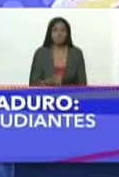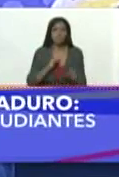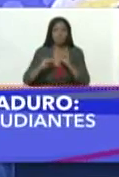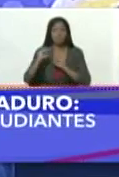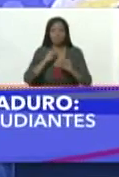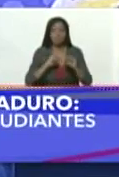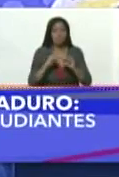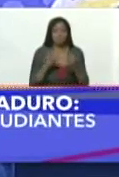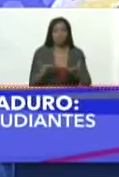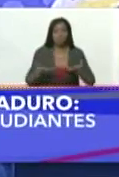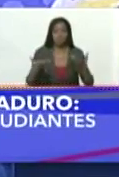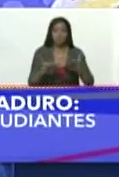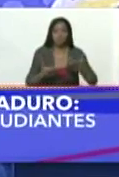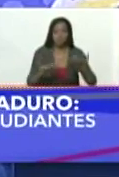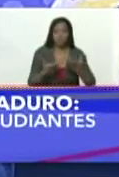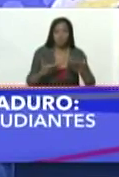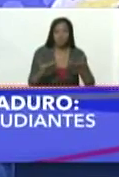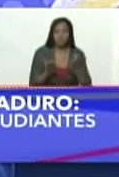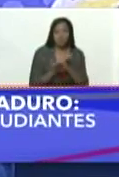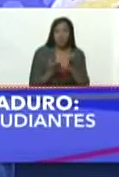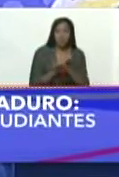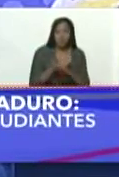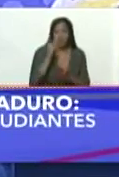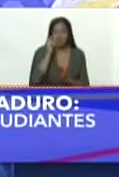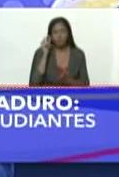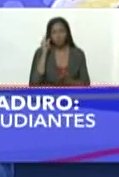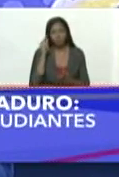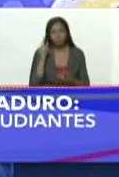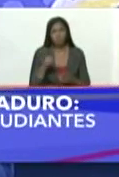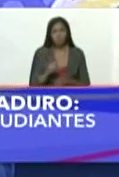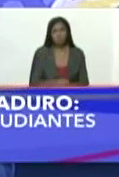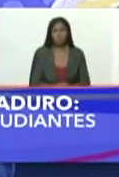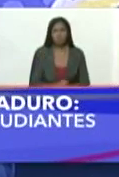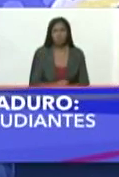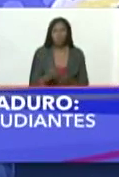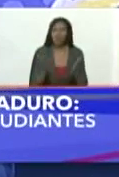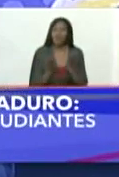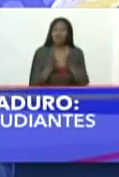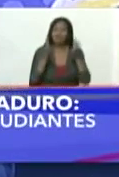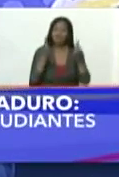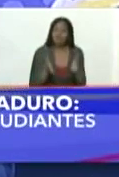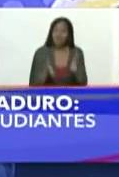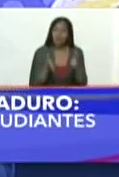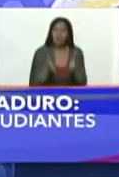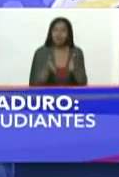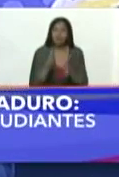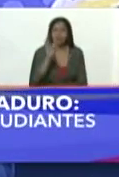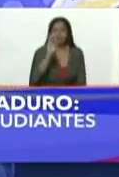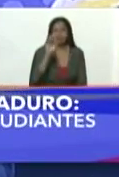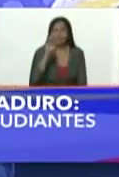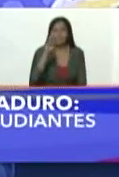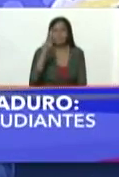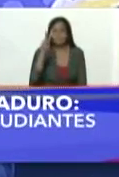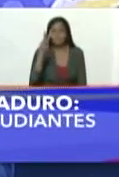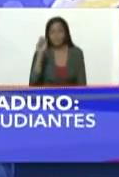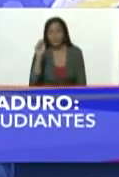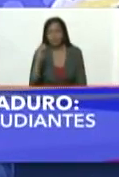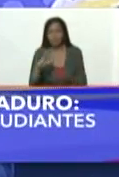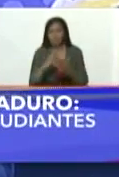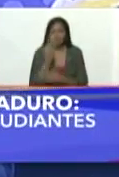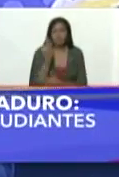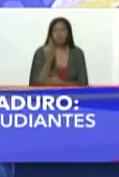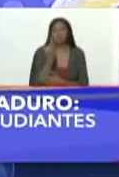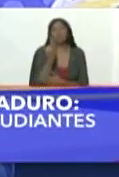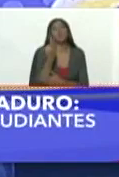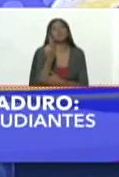de cocineras y cocineros, los estudiantes, la FEBEC, la Federación de Estudiantes de